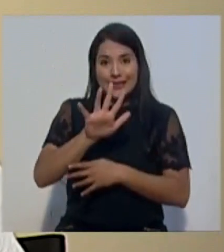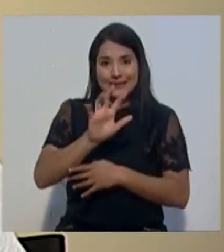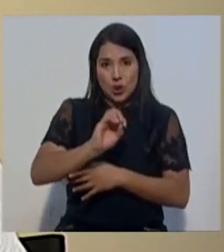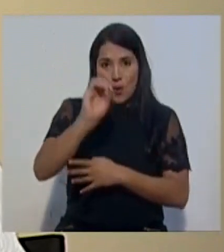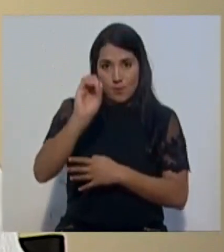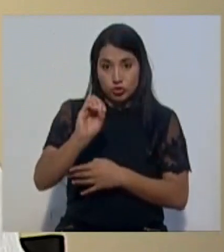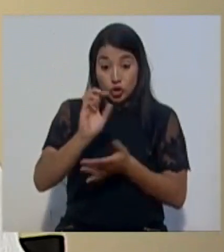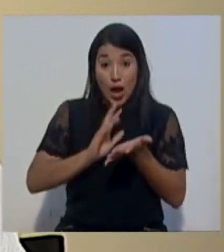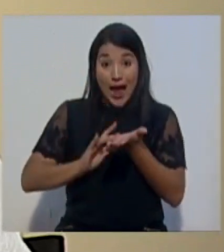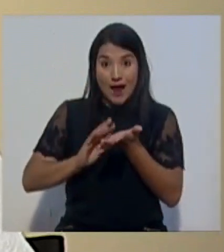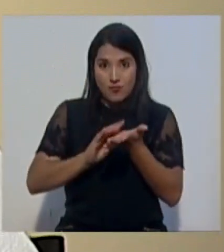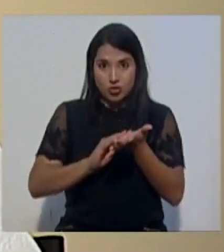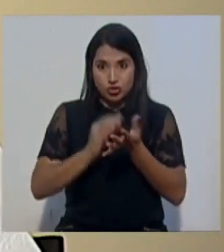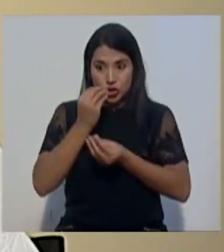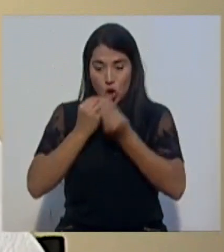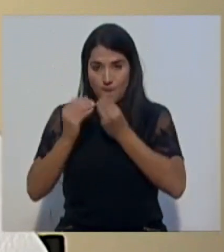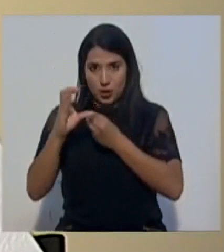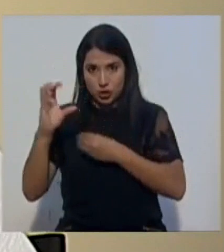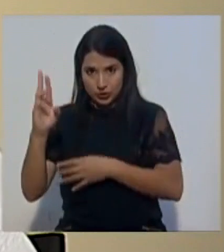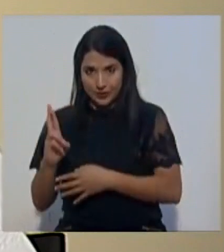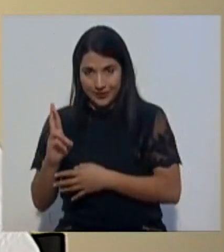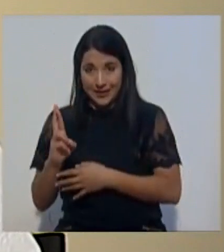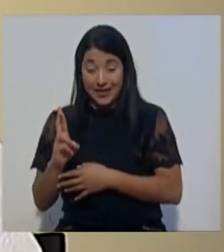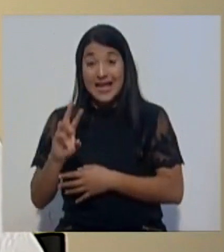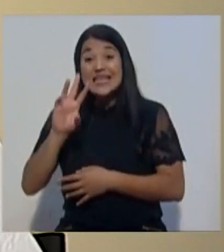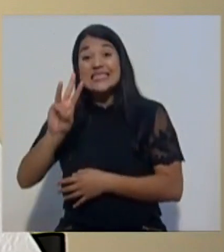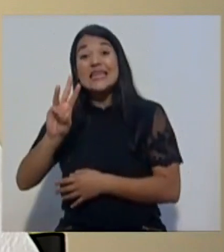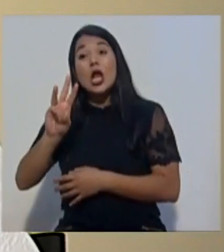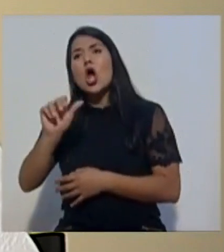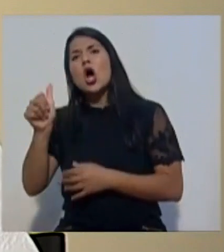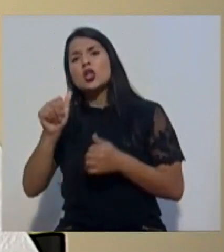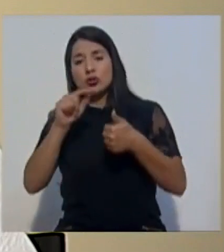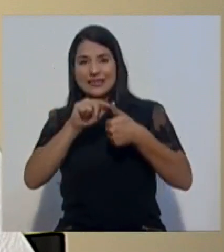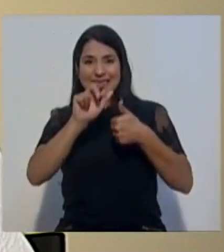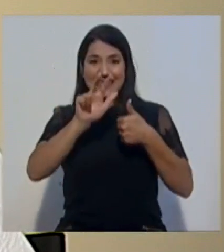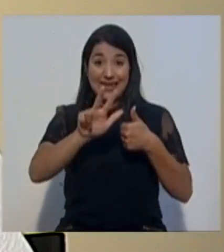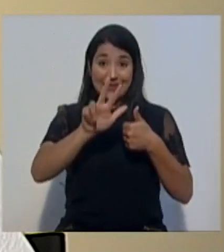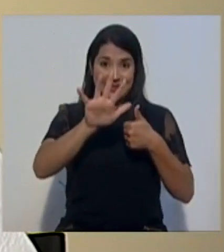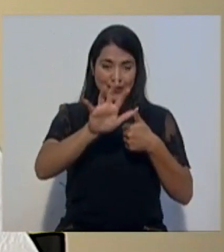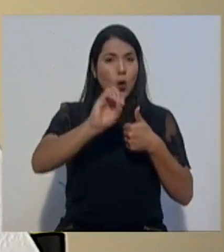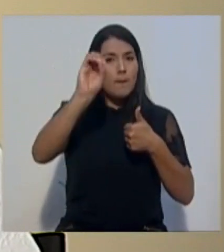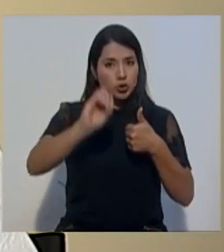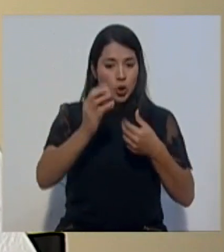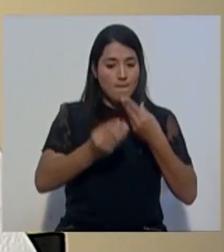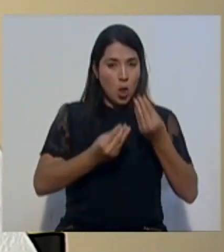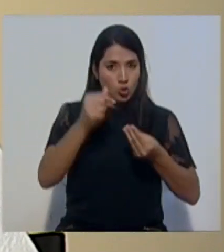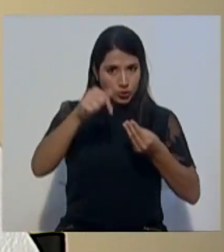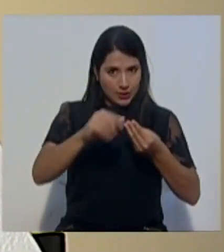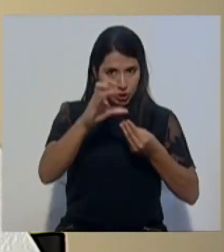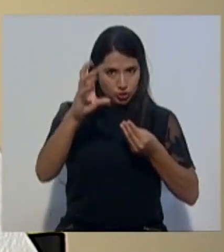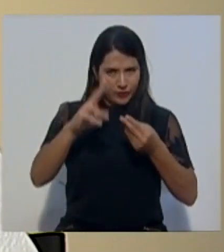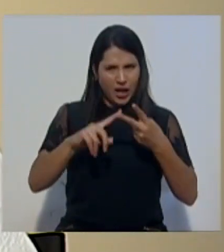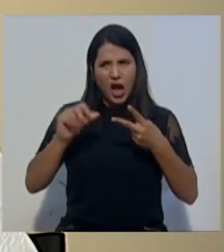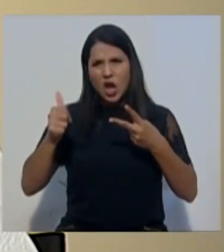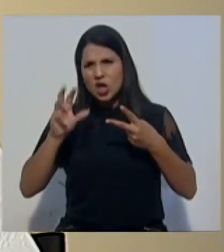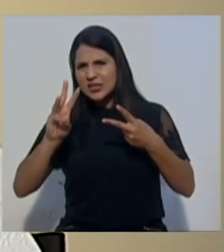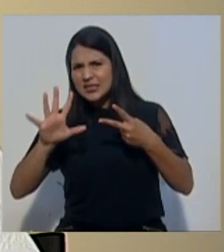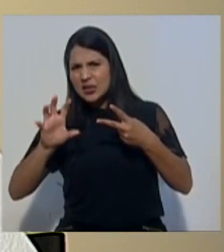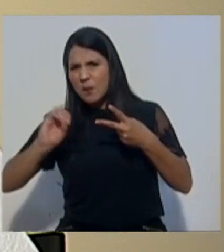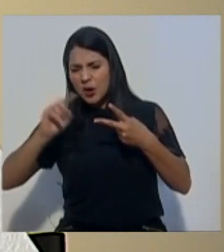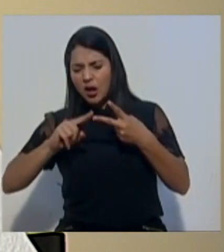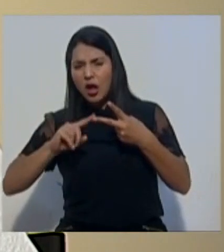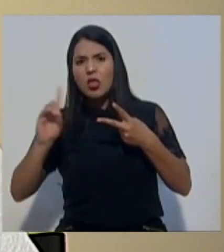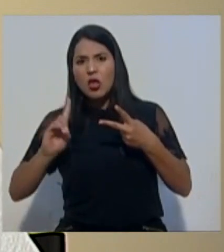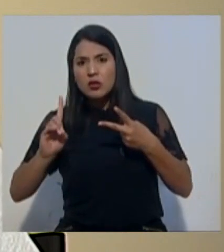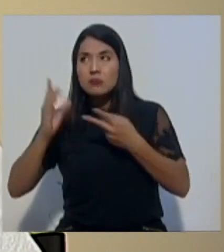35% del arroz que consumimos, el 65% restante se importa. De ese 65,